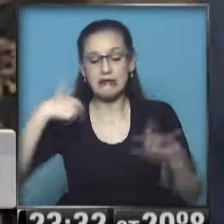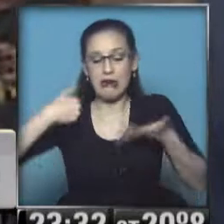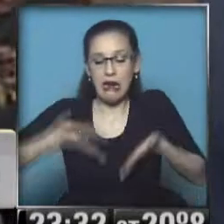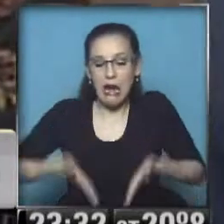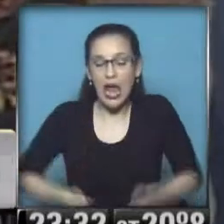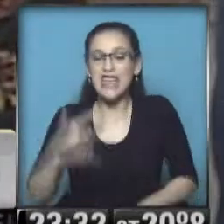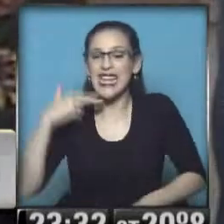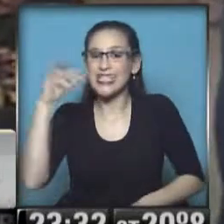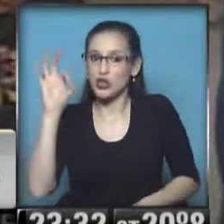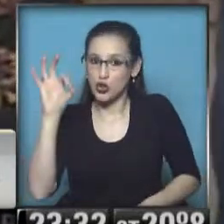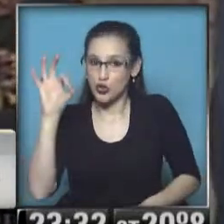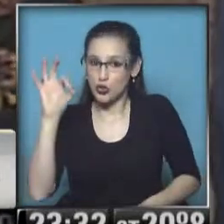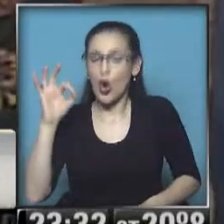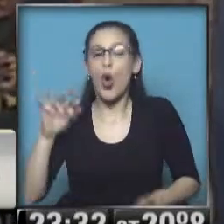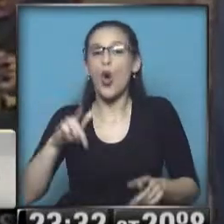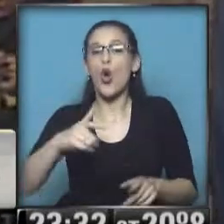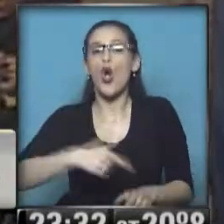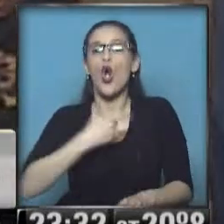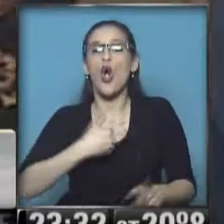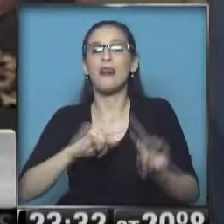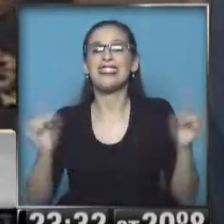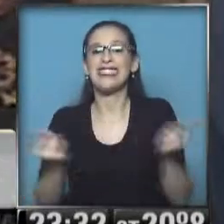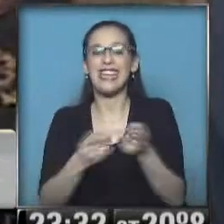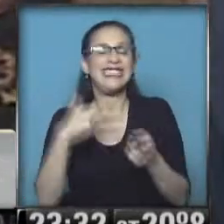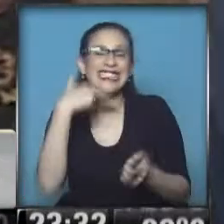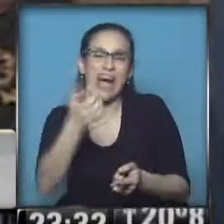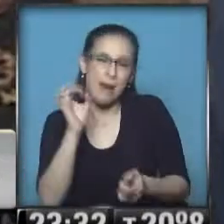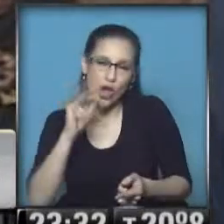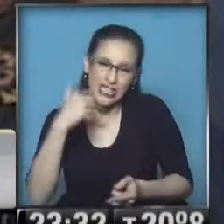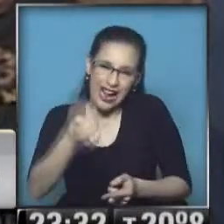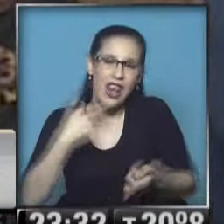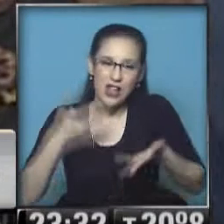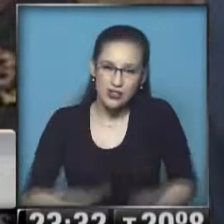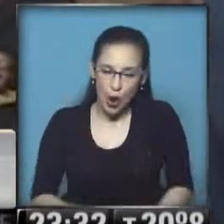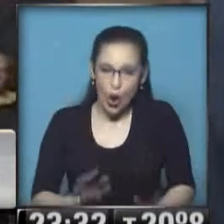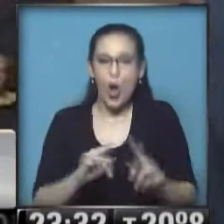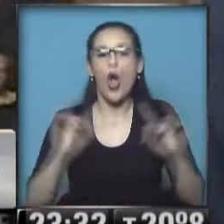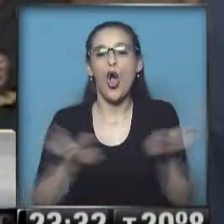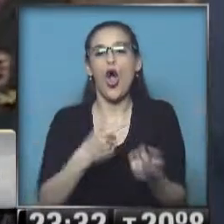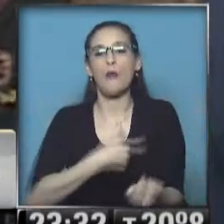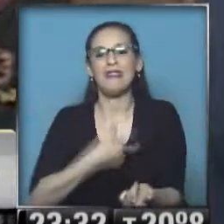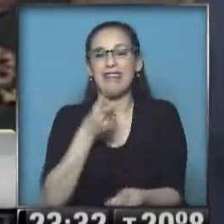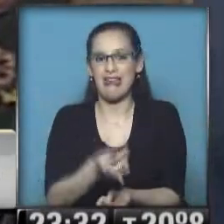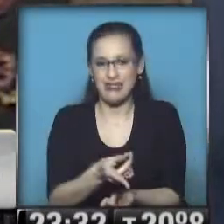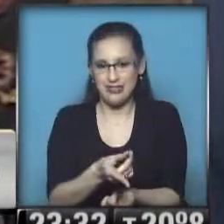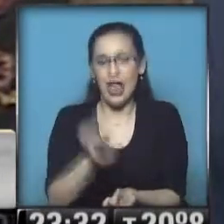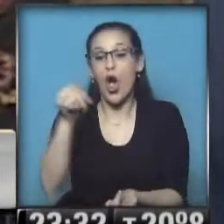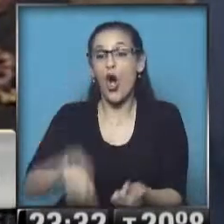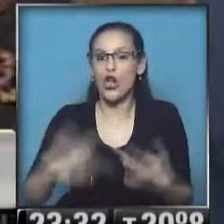de La Plata a una niña a la que llamó Ana Libertad, que hoy recupera su